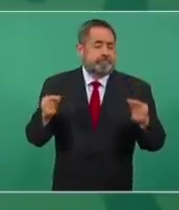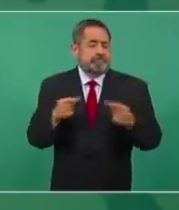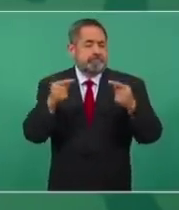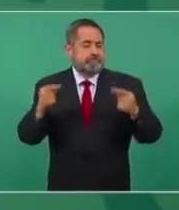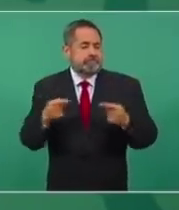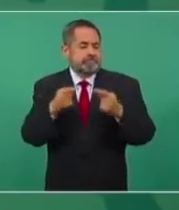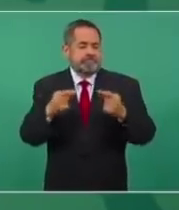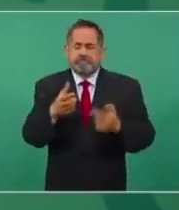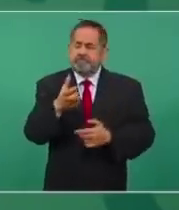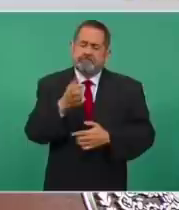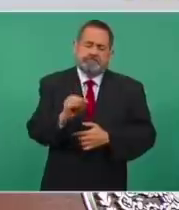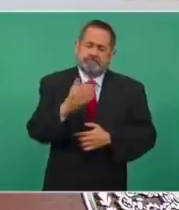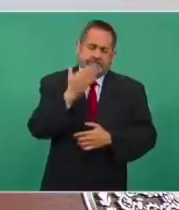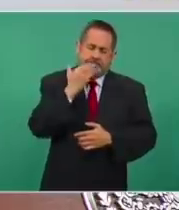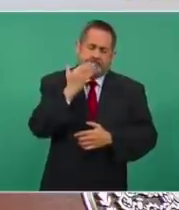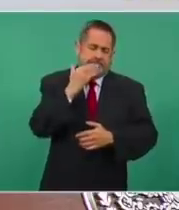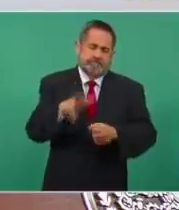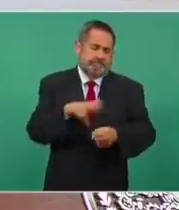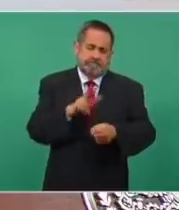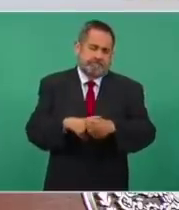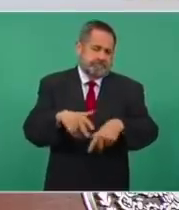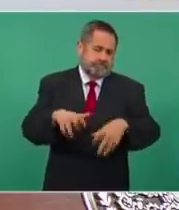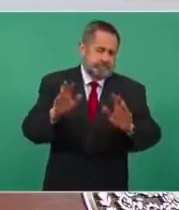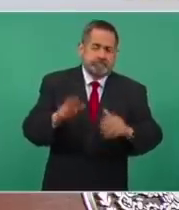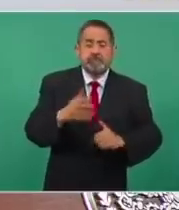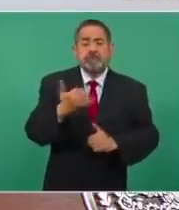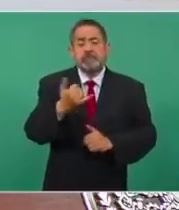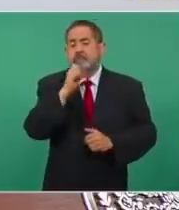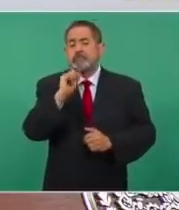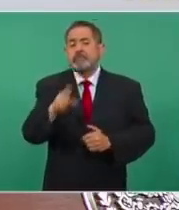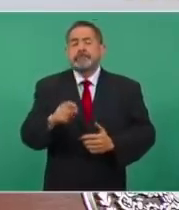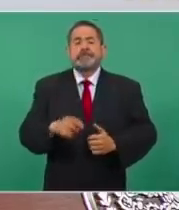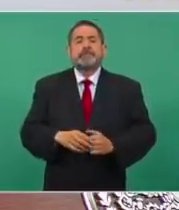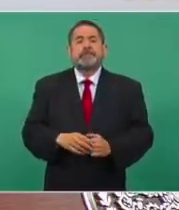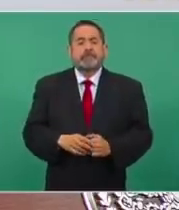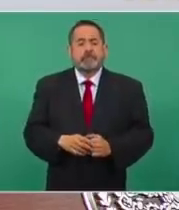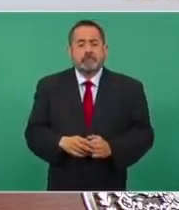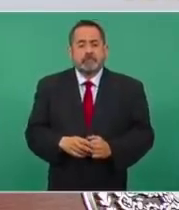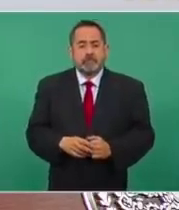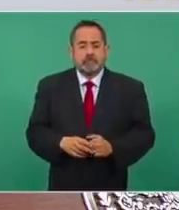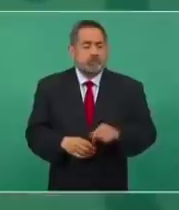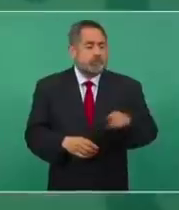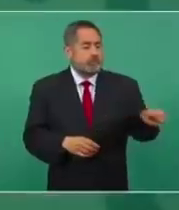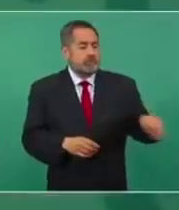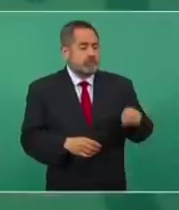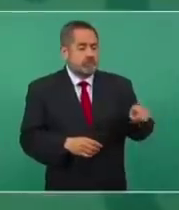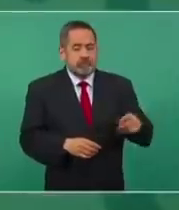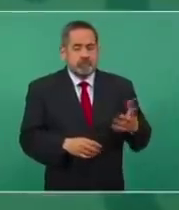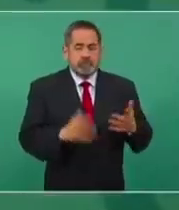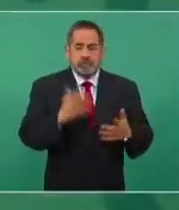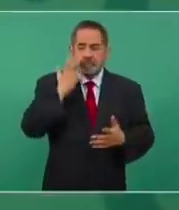suceda. Además, no es una actitud maniquea.